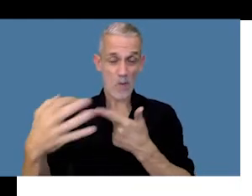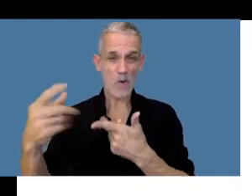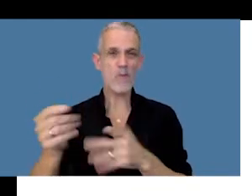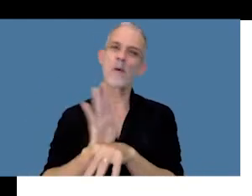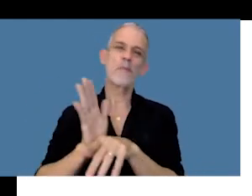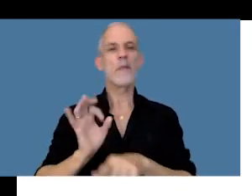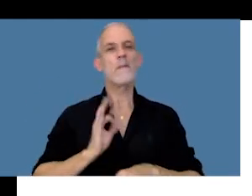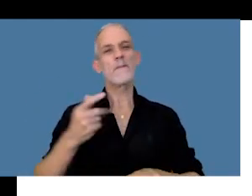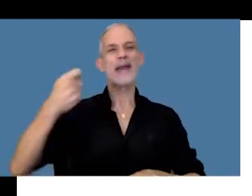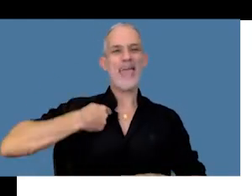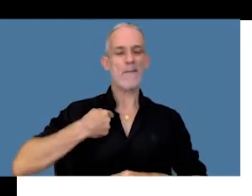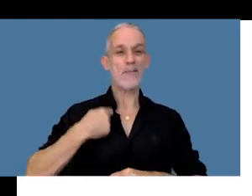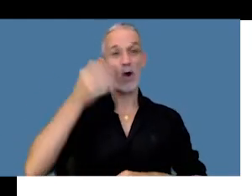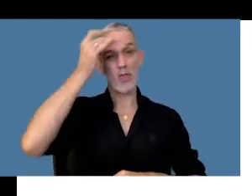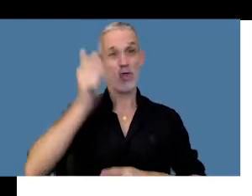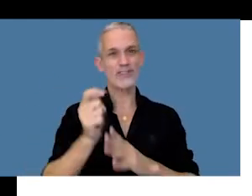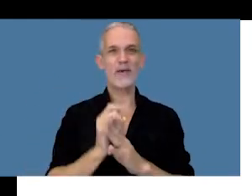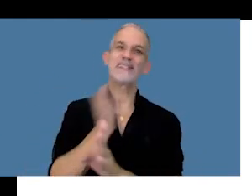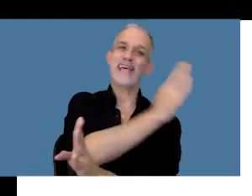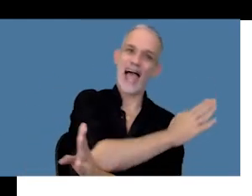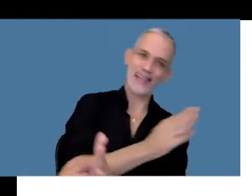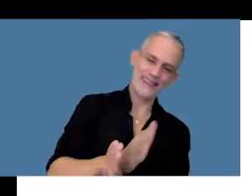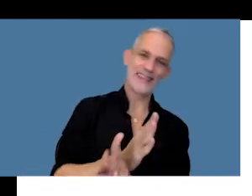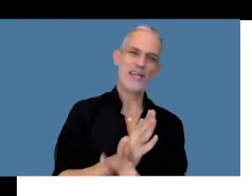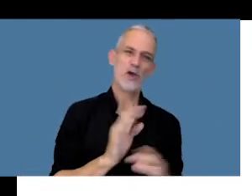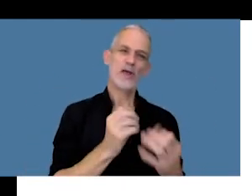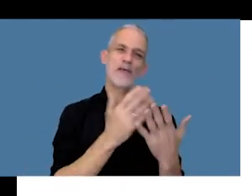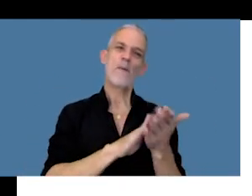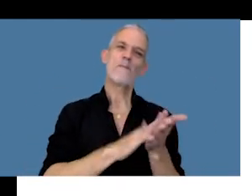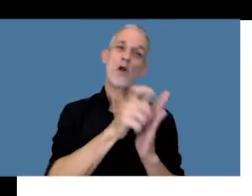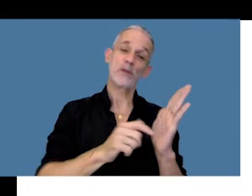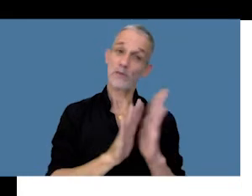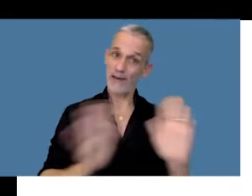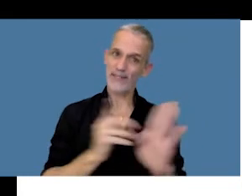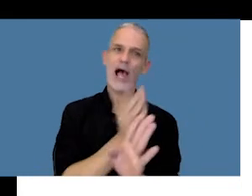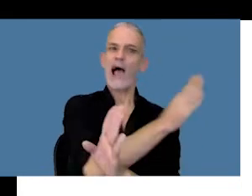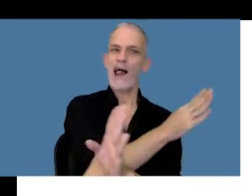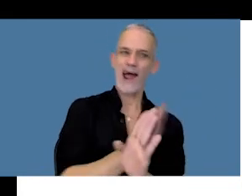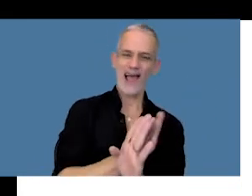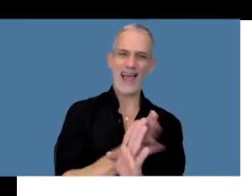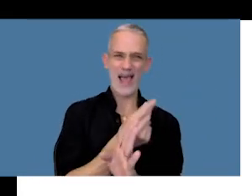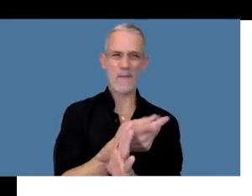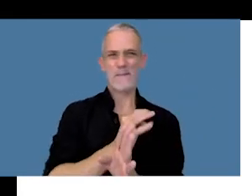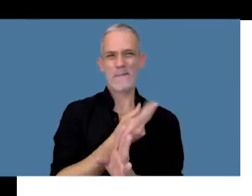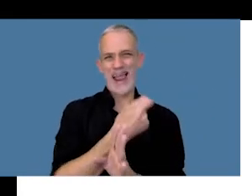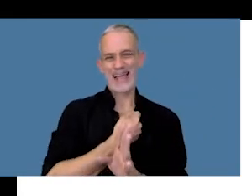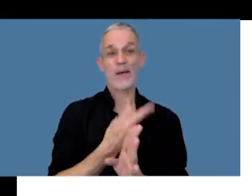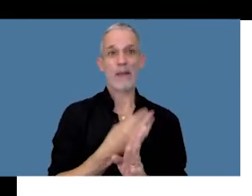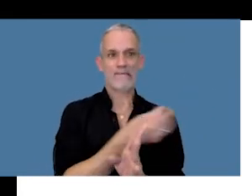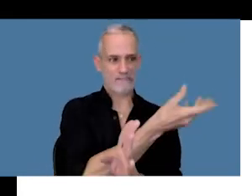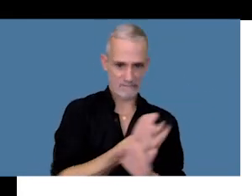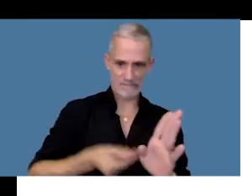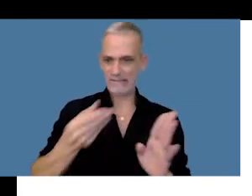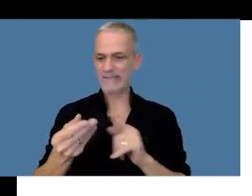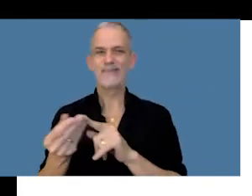premio durante los 12 meses anteriores a su desvinculación como monotributista para poder hacerlo jugar contra